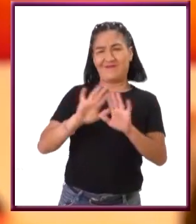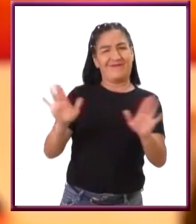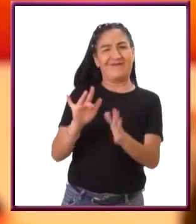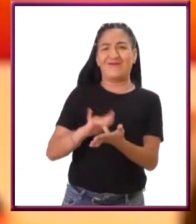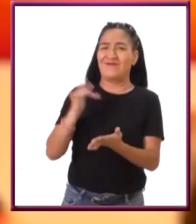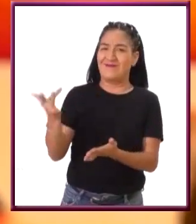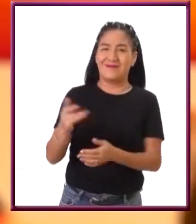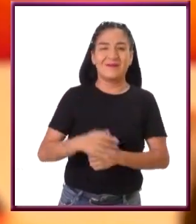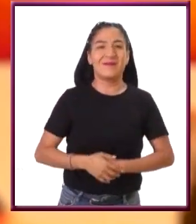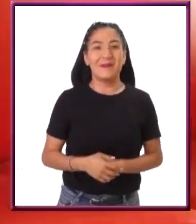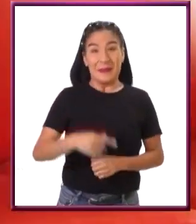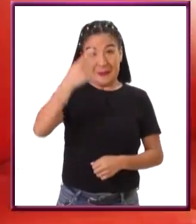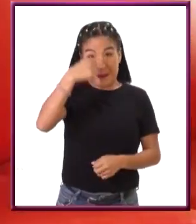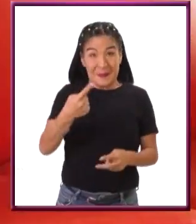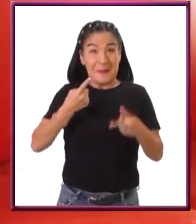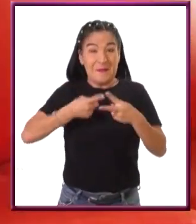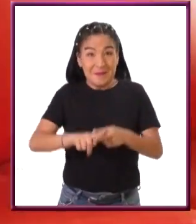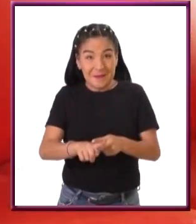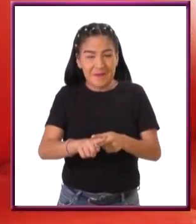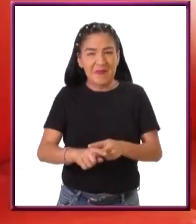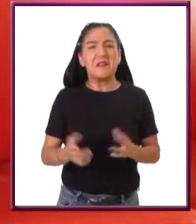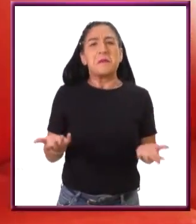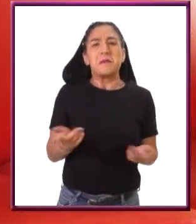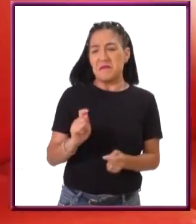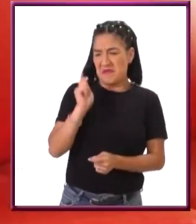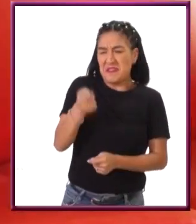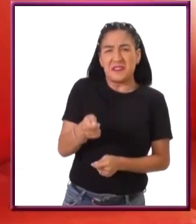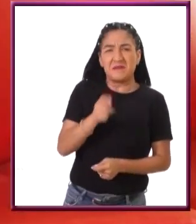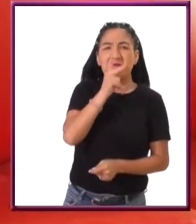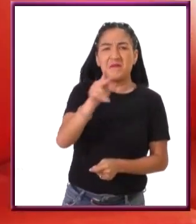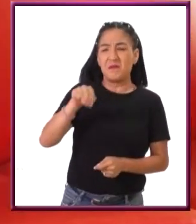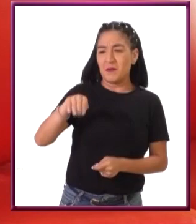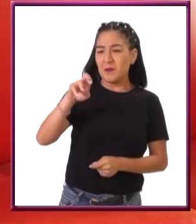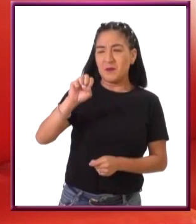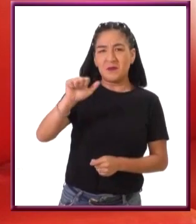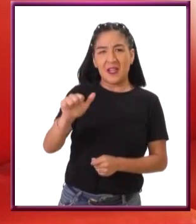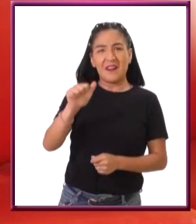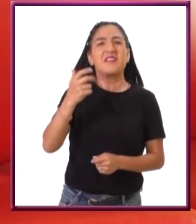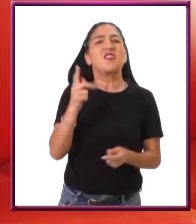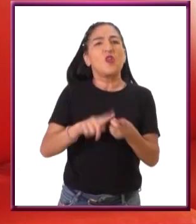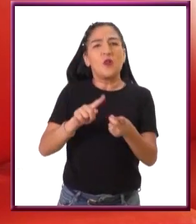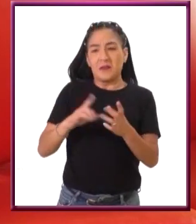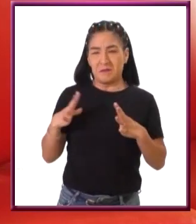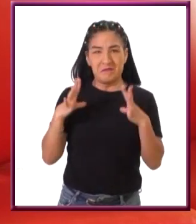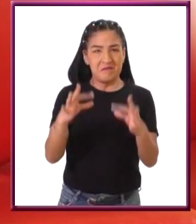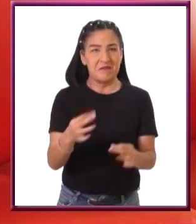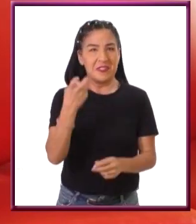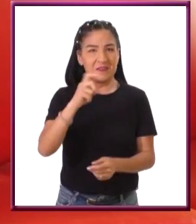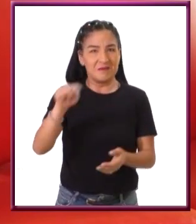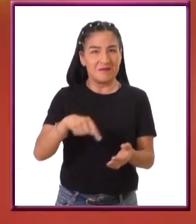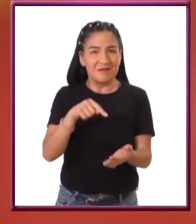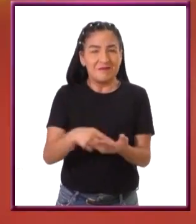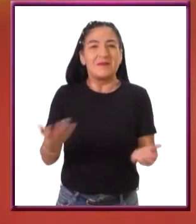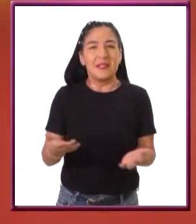No, gracias. Para empezar, ¿qué es una musa y cómo surgió esta figura mitológica?